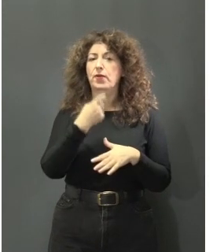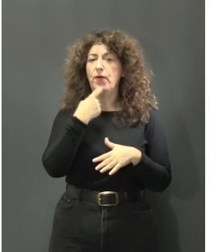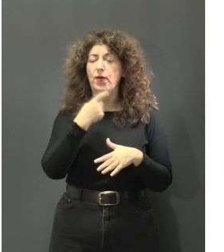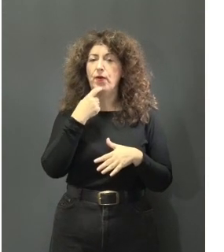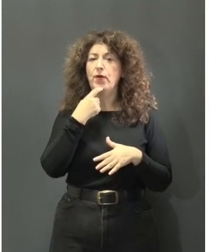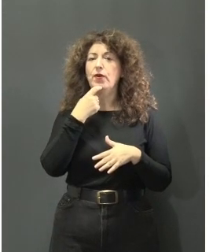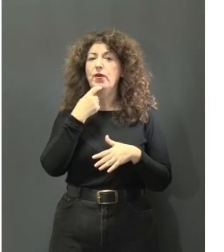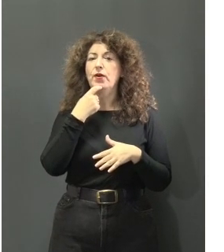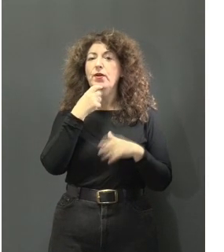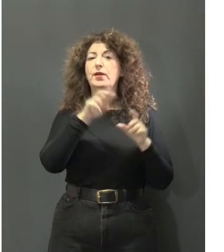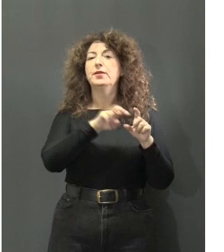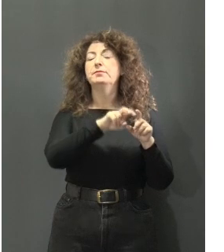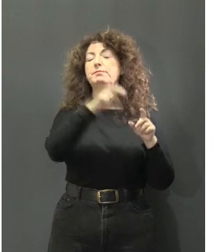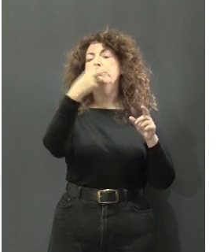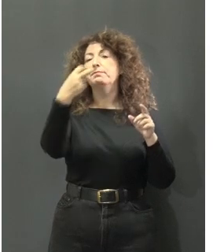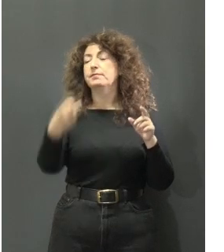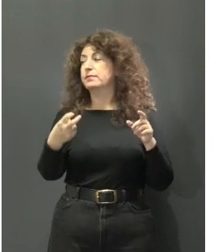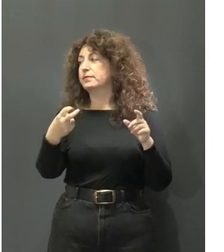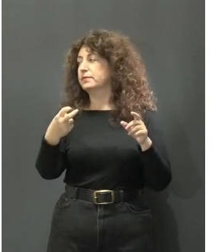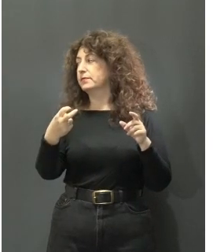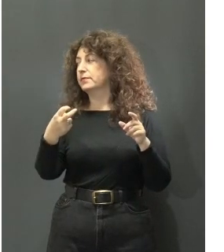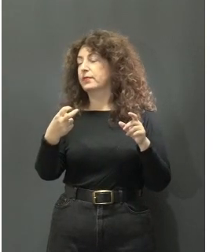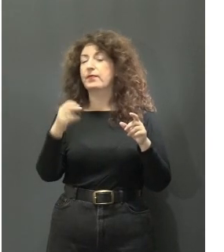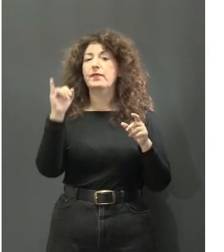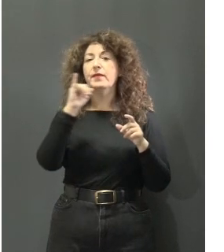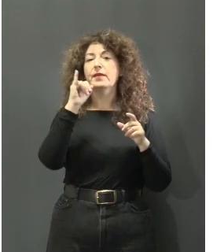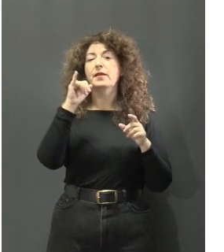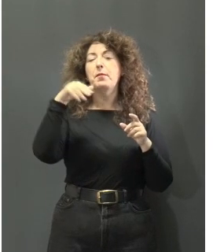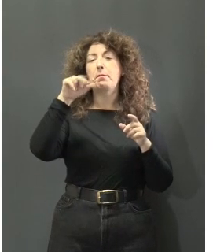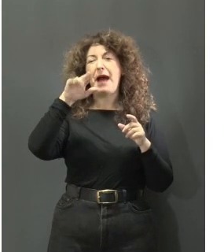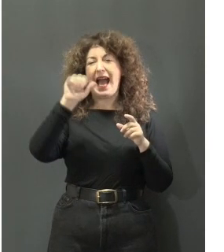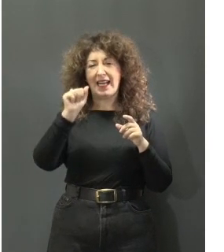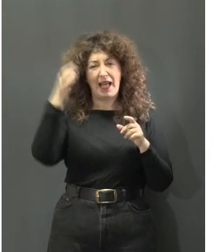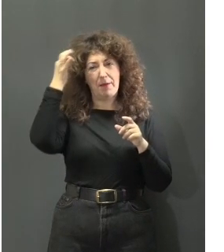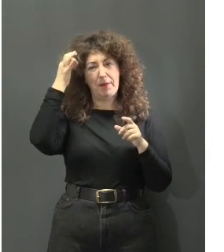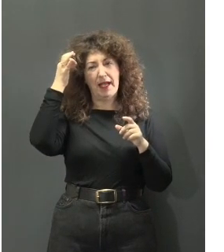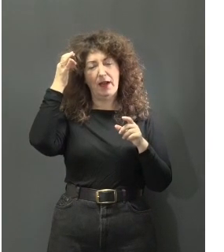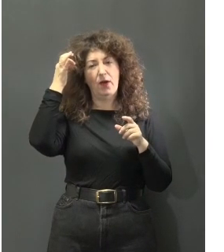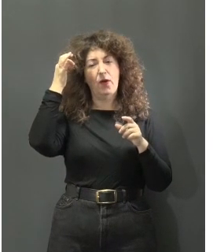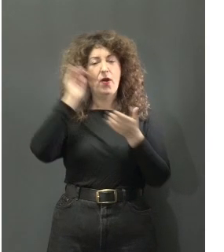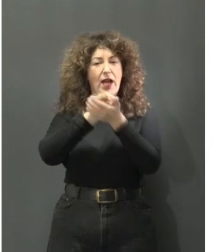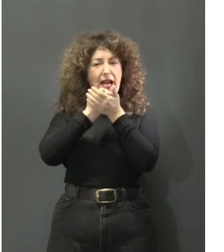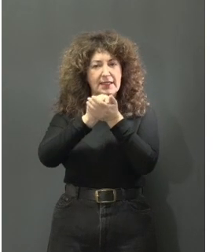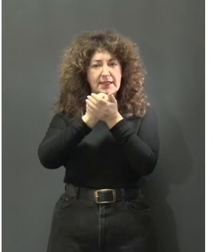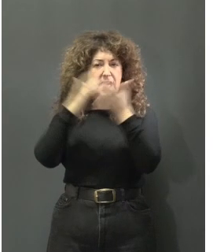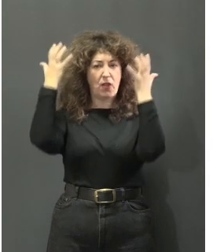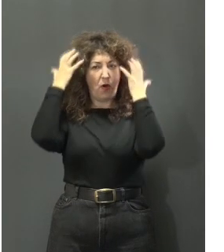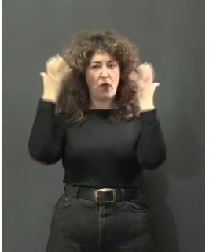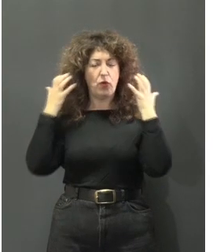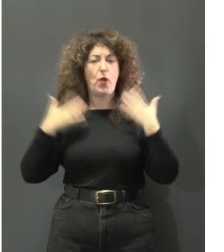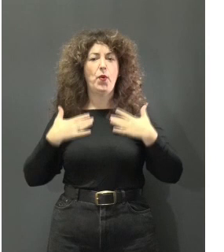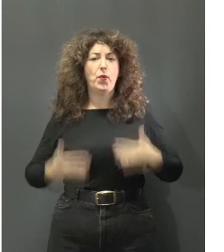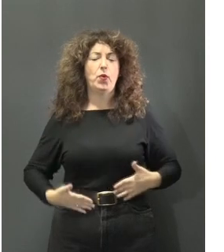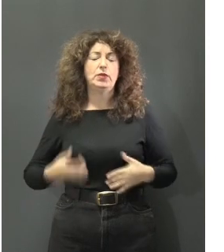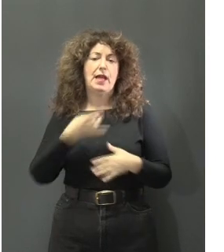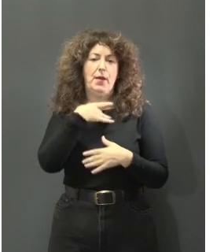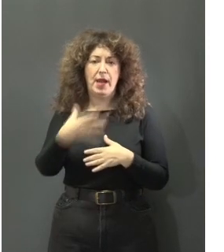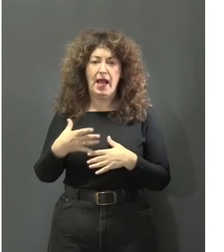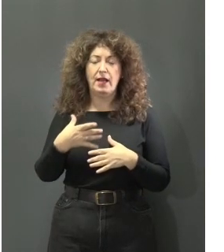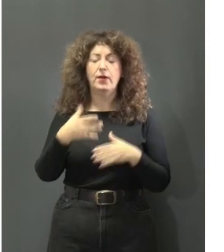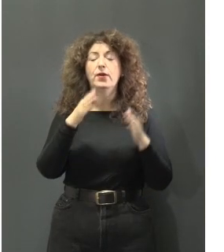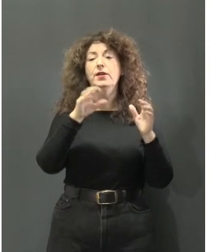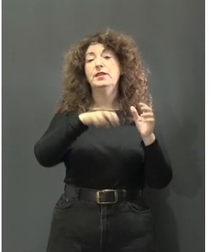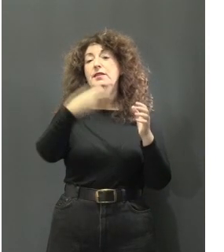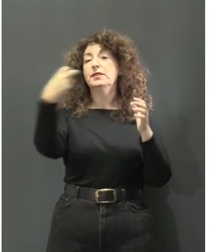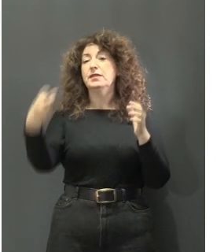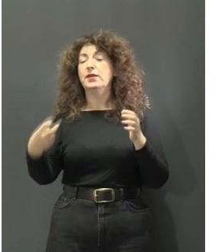María, de pelo castaño ondulado y blusa blanca. Begoña, pelo